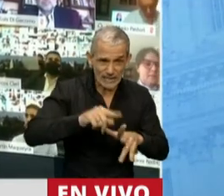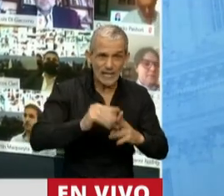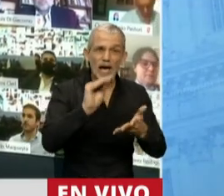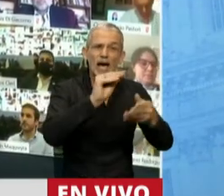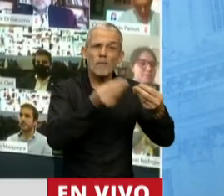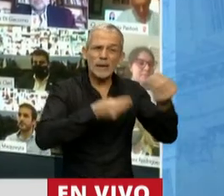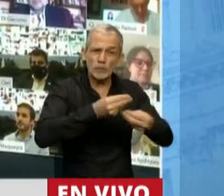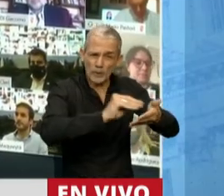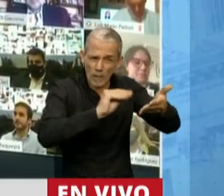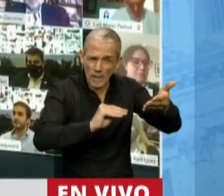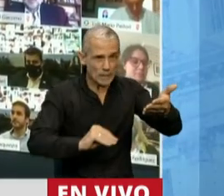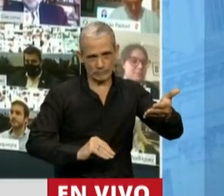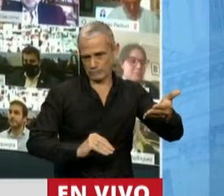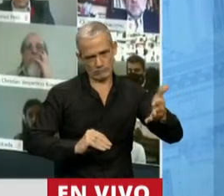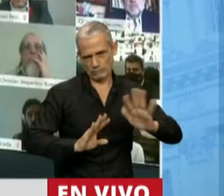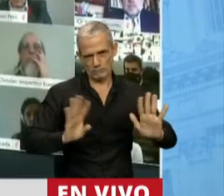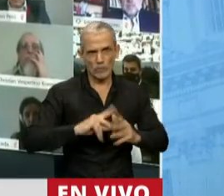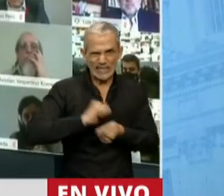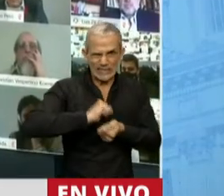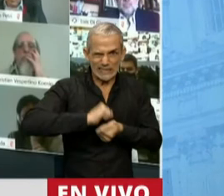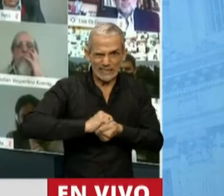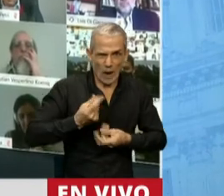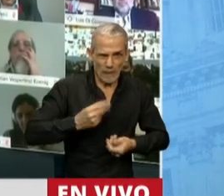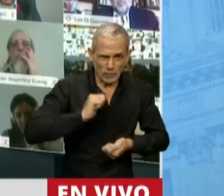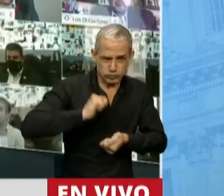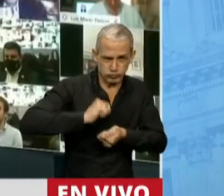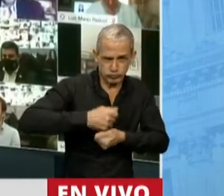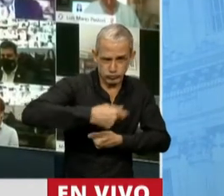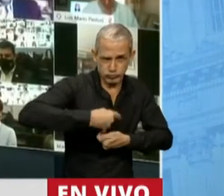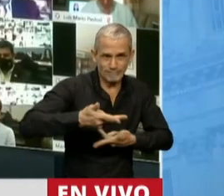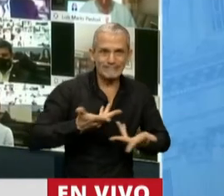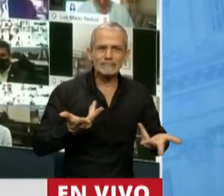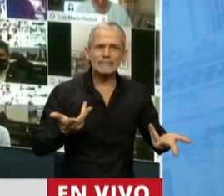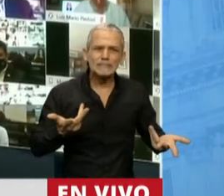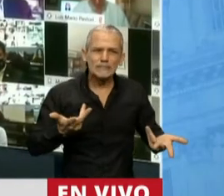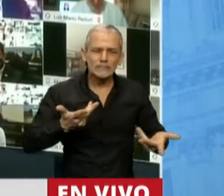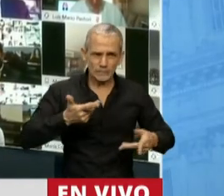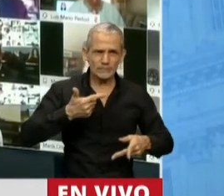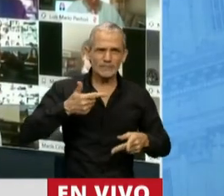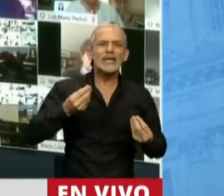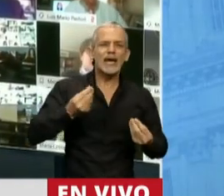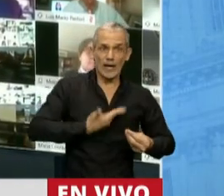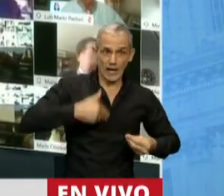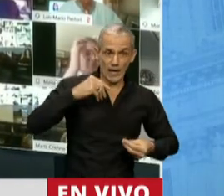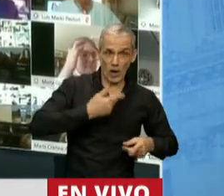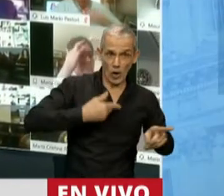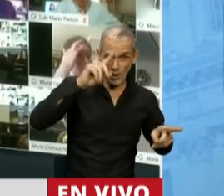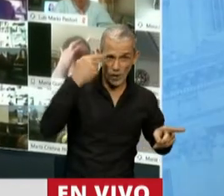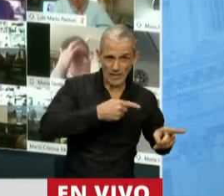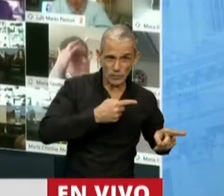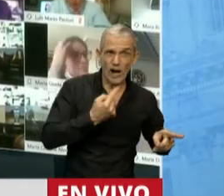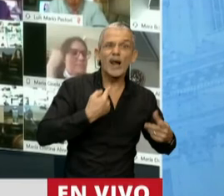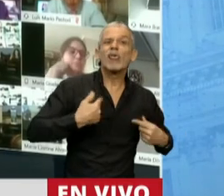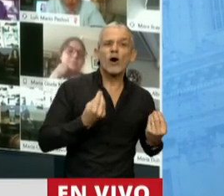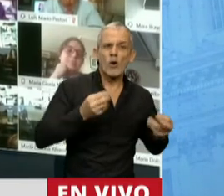ampliación presupuestaria con una emisión de pesos de tal magnitud sin que el gobierno nos diga cómo va a